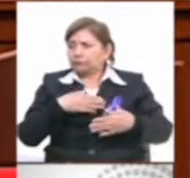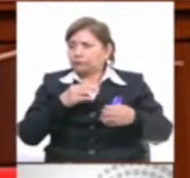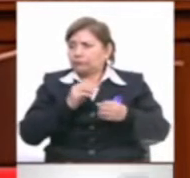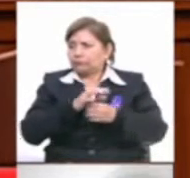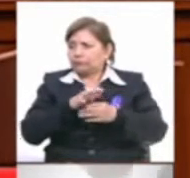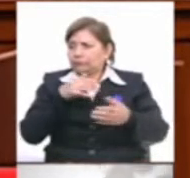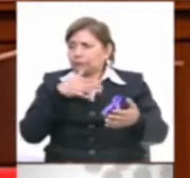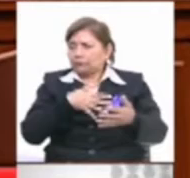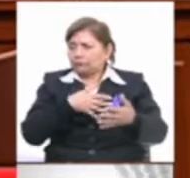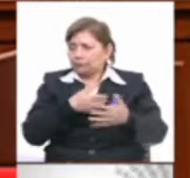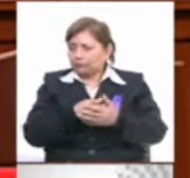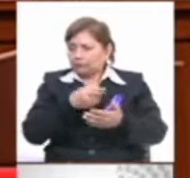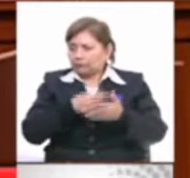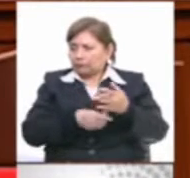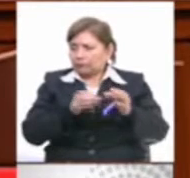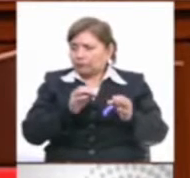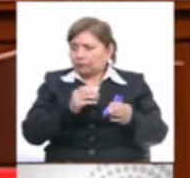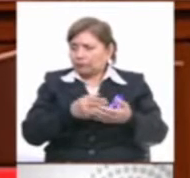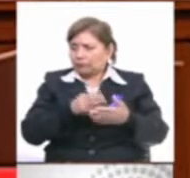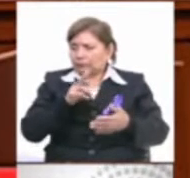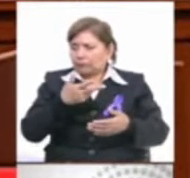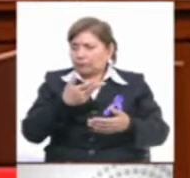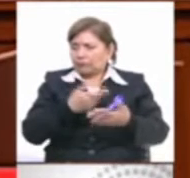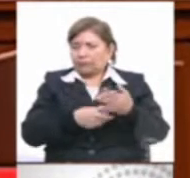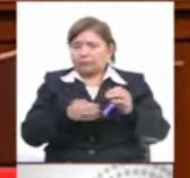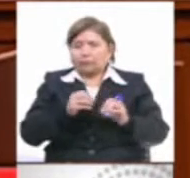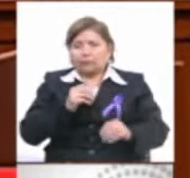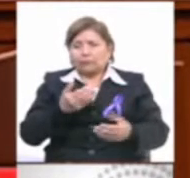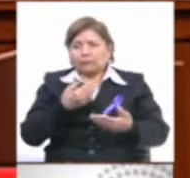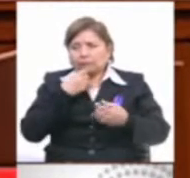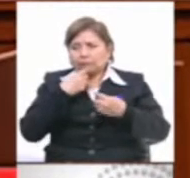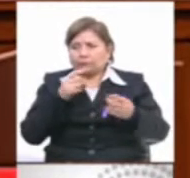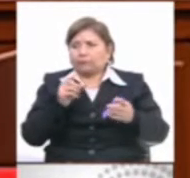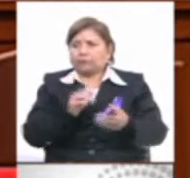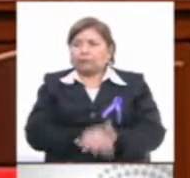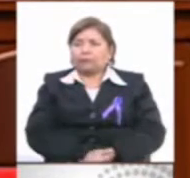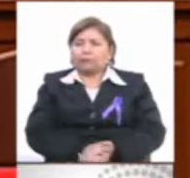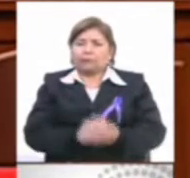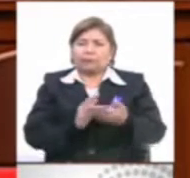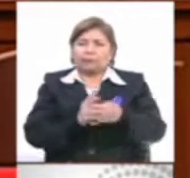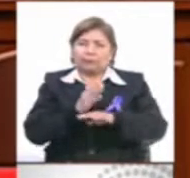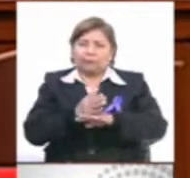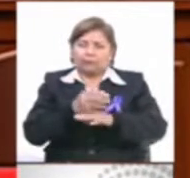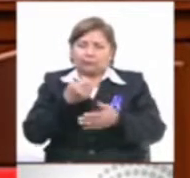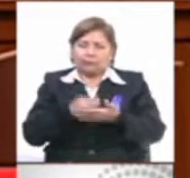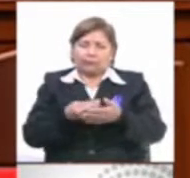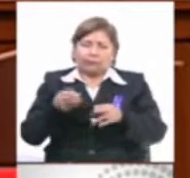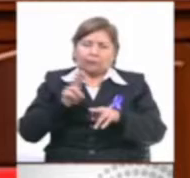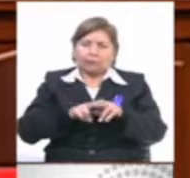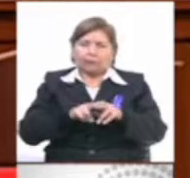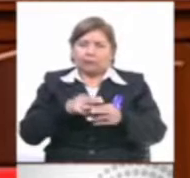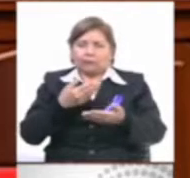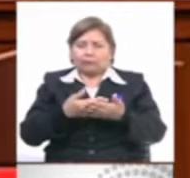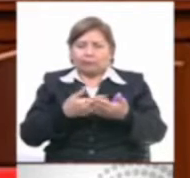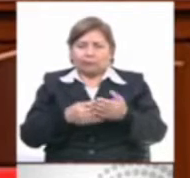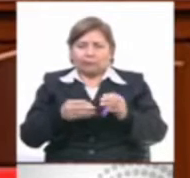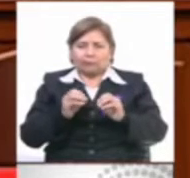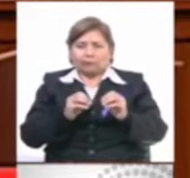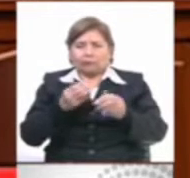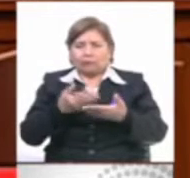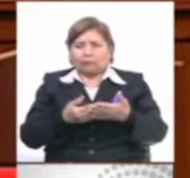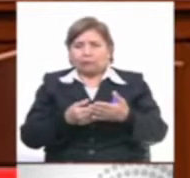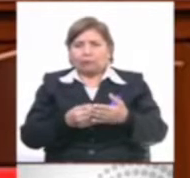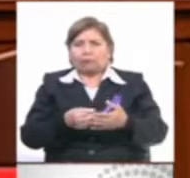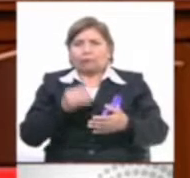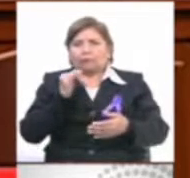teniendo en cuenta los riesgos de una tercera ola que empieza a manifestarse a través del incremento de indicadores relacionados a